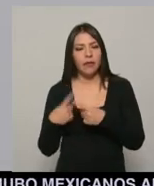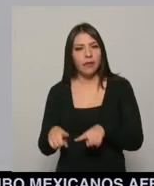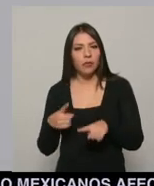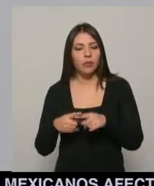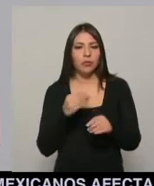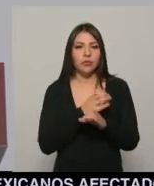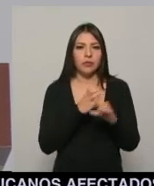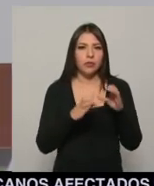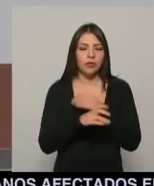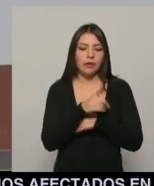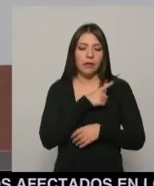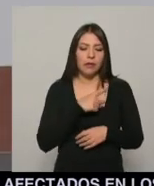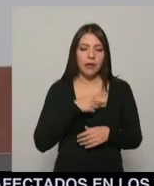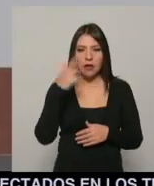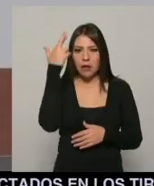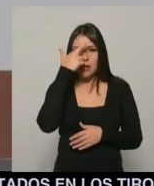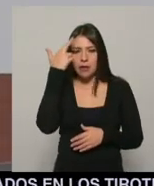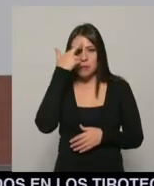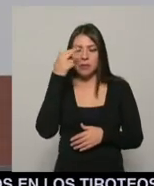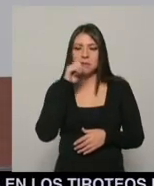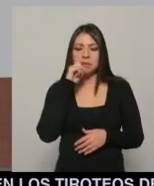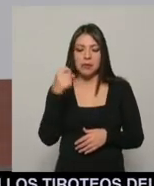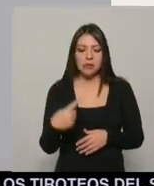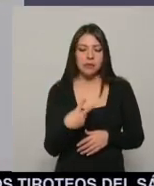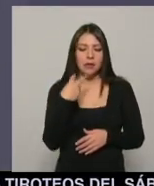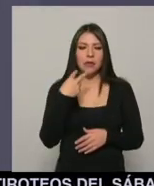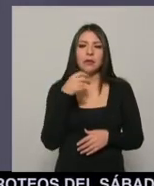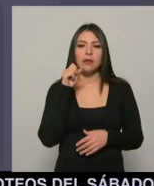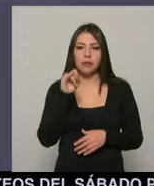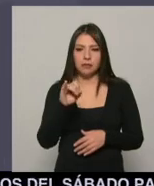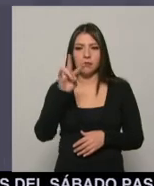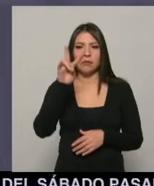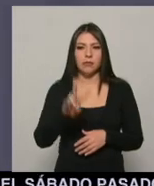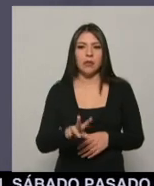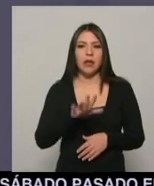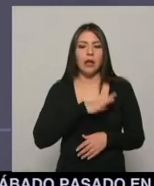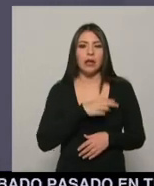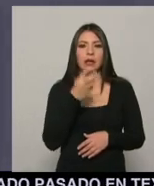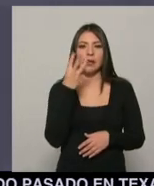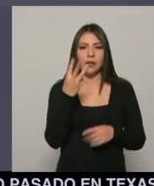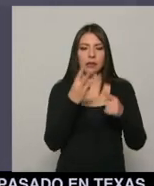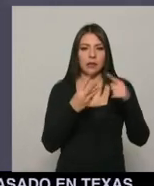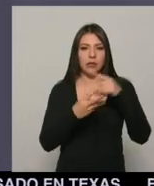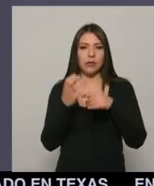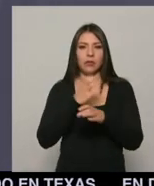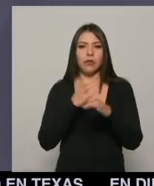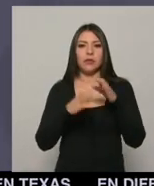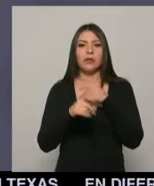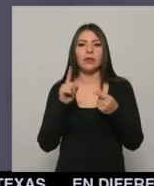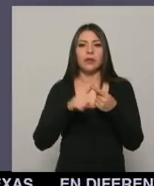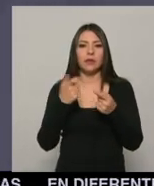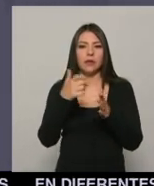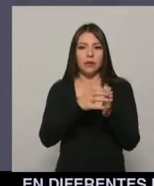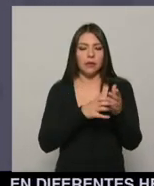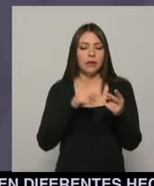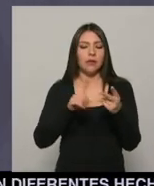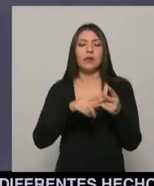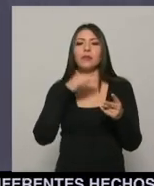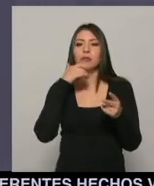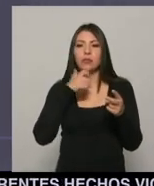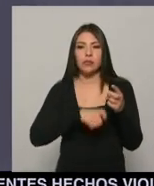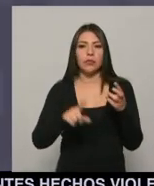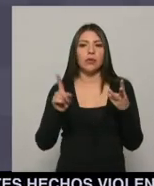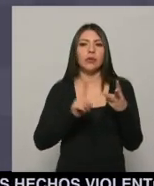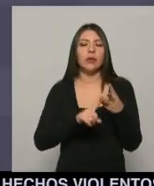por supuesto. Yo he dicho, hay 3 grandes rubros con avances: austeridad republicana, lucha contra la corrupción